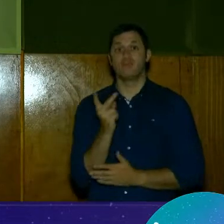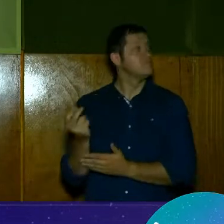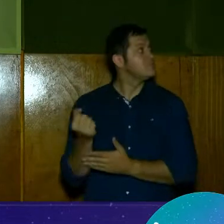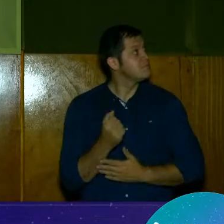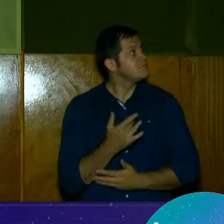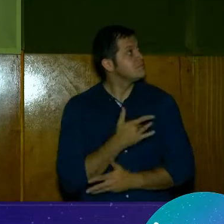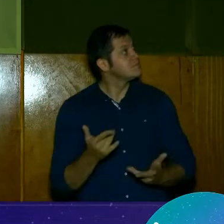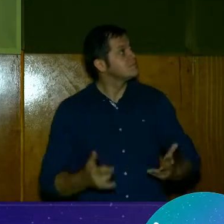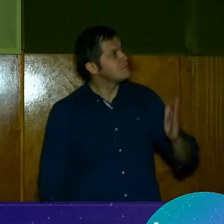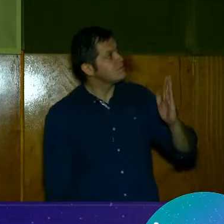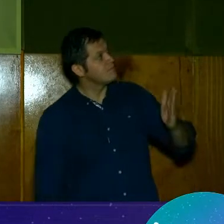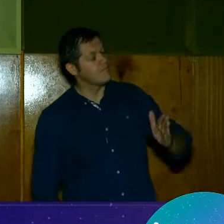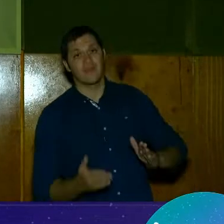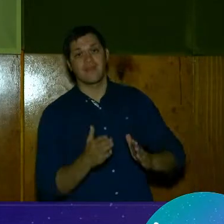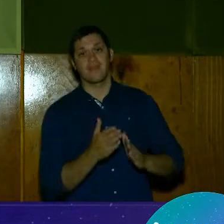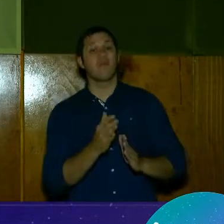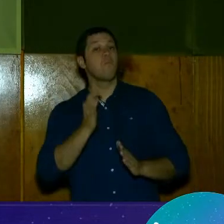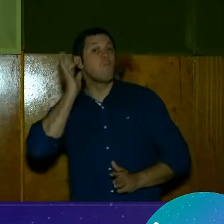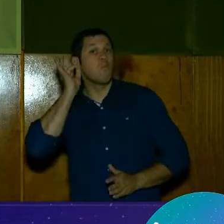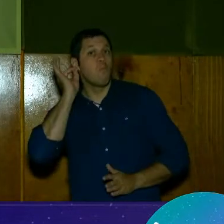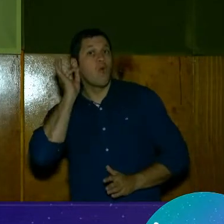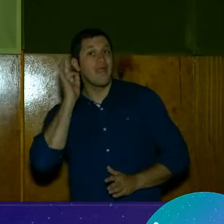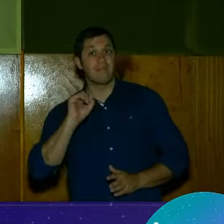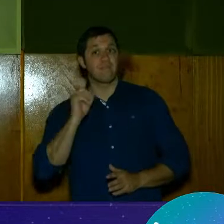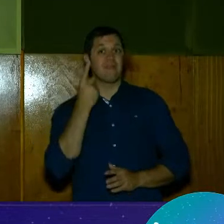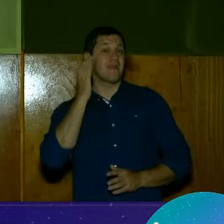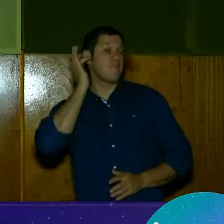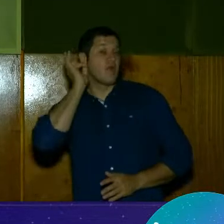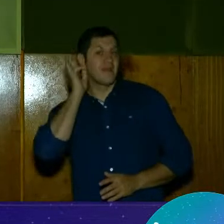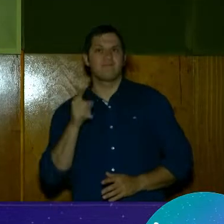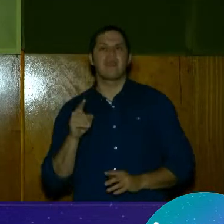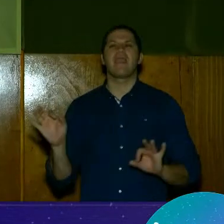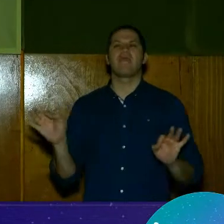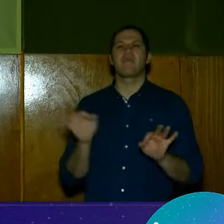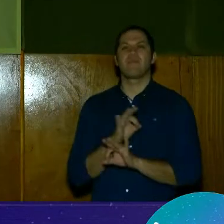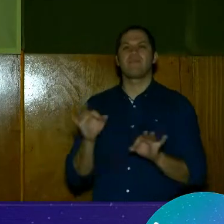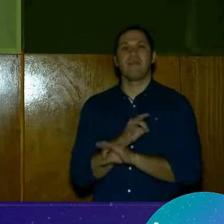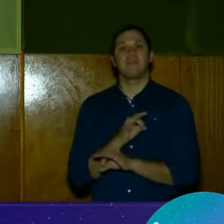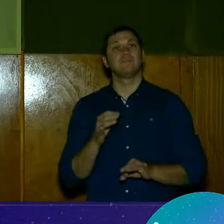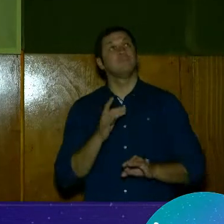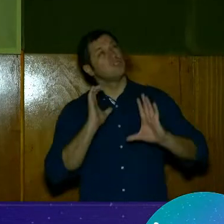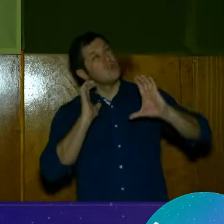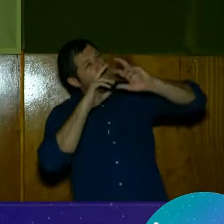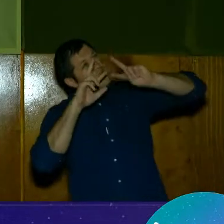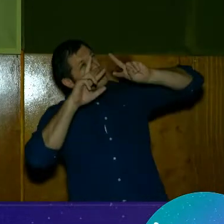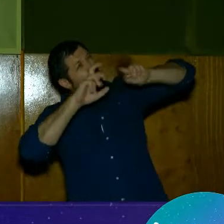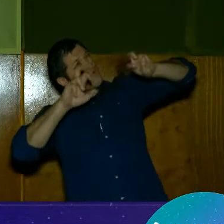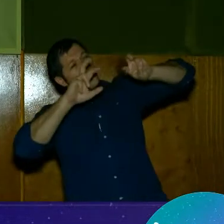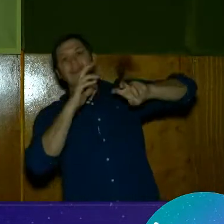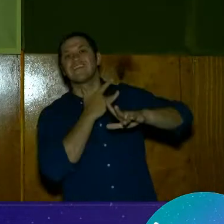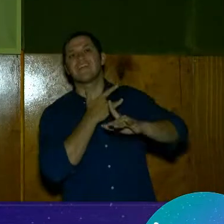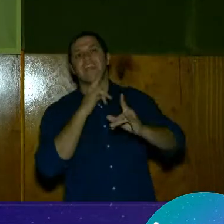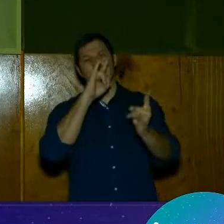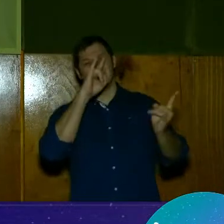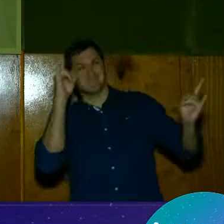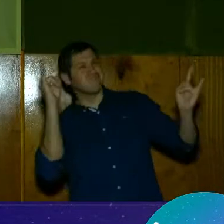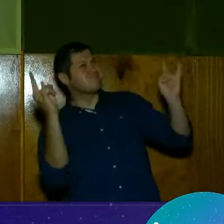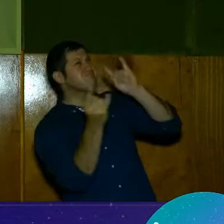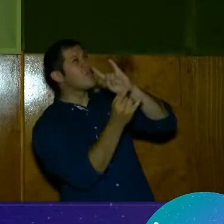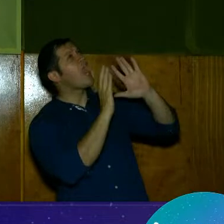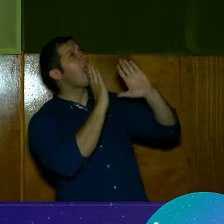eran estudiosas pero que fue lo que nos aportaron en astronomía bueno pero no de crotona